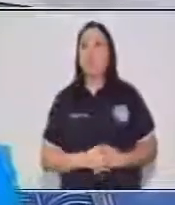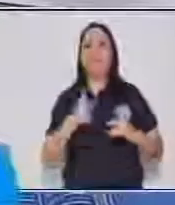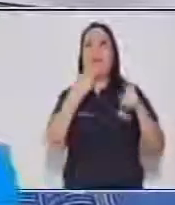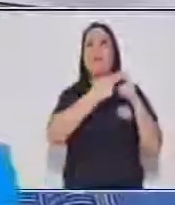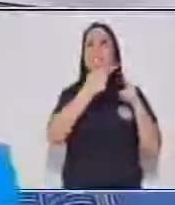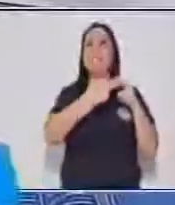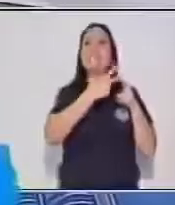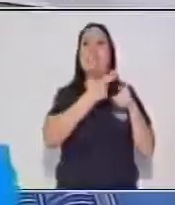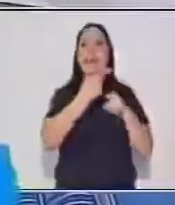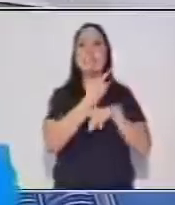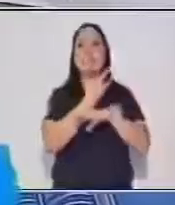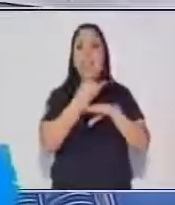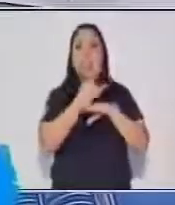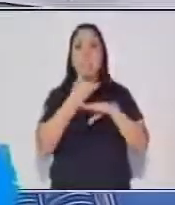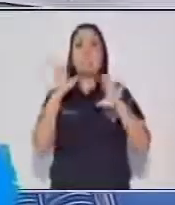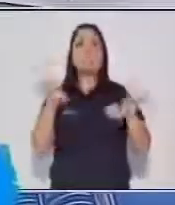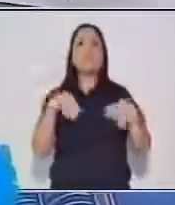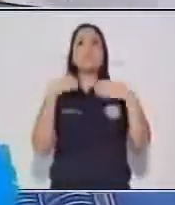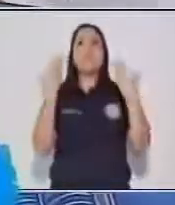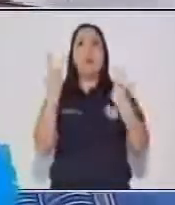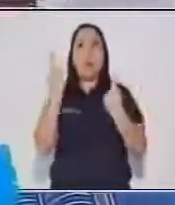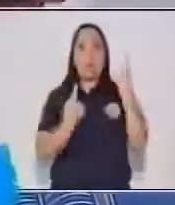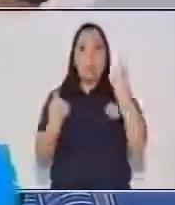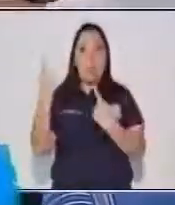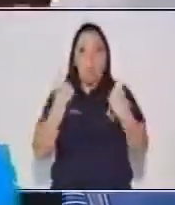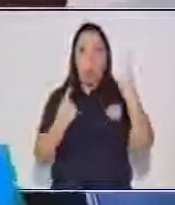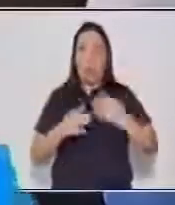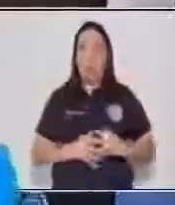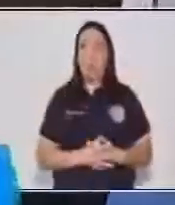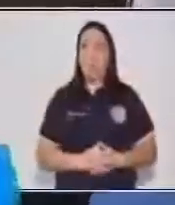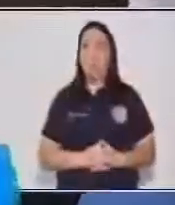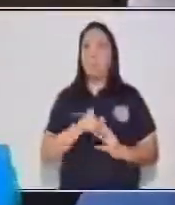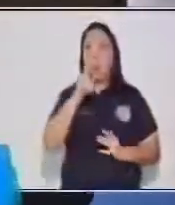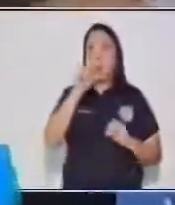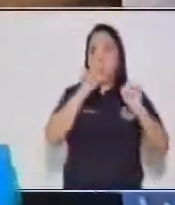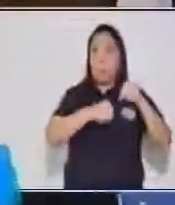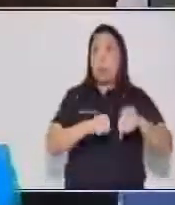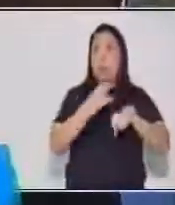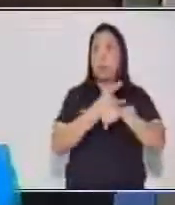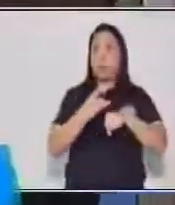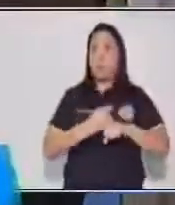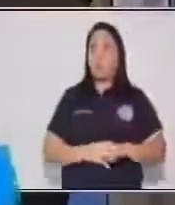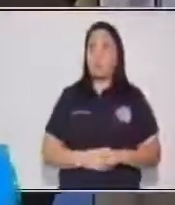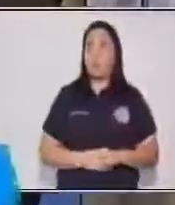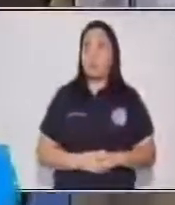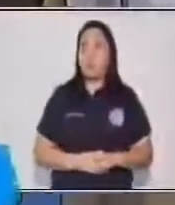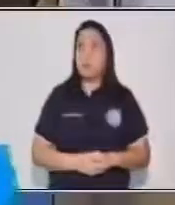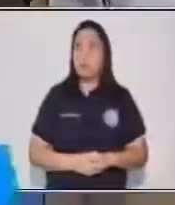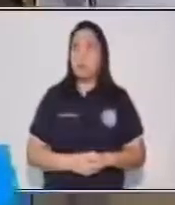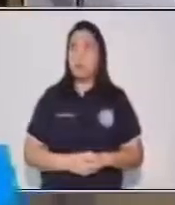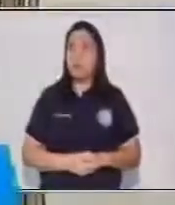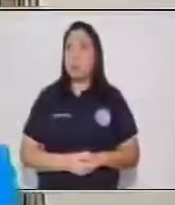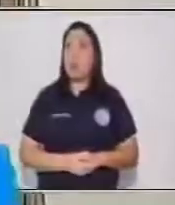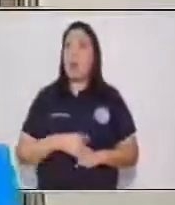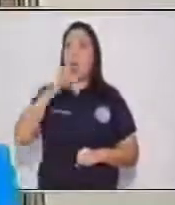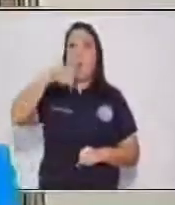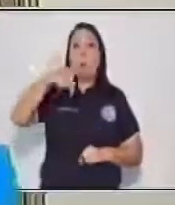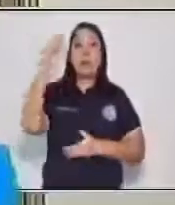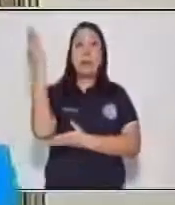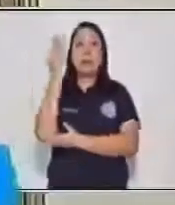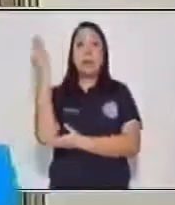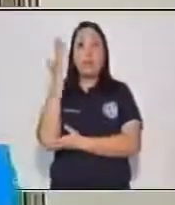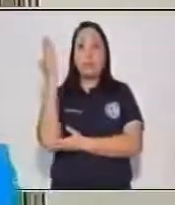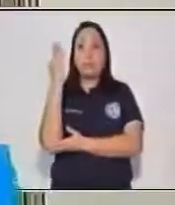la exposición, en la parte de introducción, tú puedes utilizar frases como: la exposición de hoy será